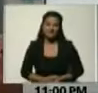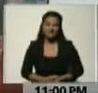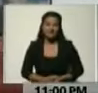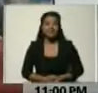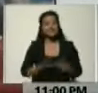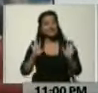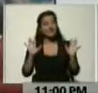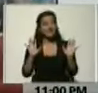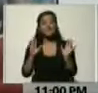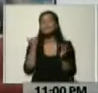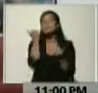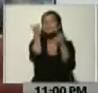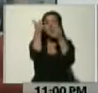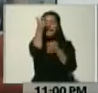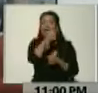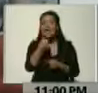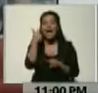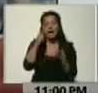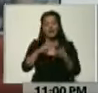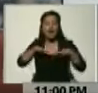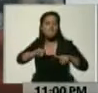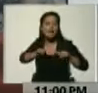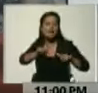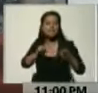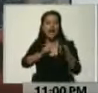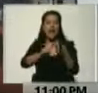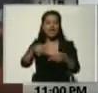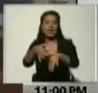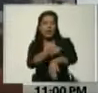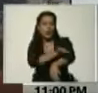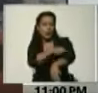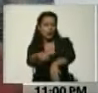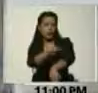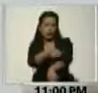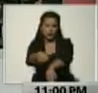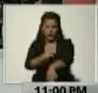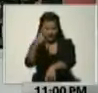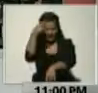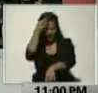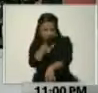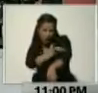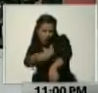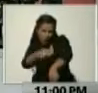Cosmetología de cutis, parafinas, masajes, maquillajes, depilaciones, nail care.